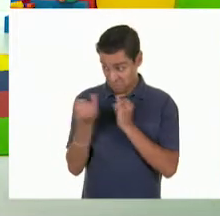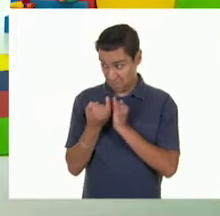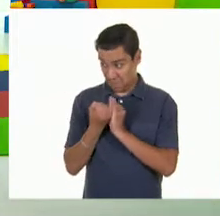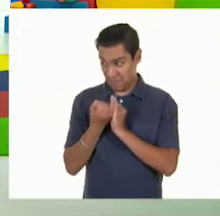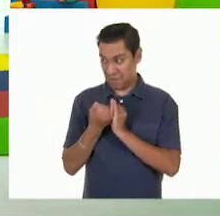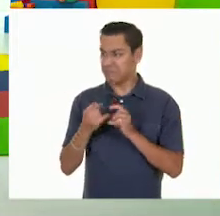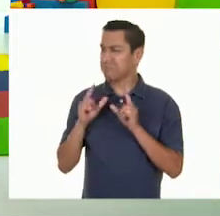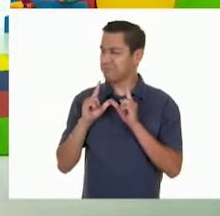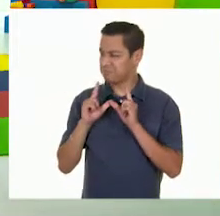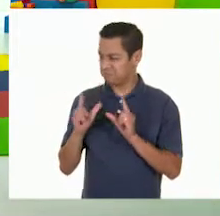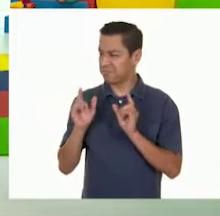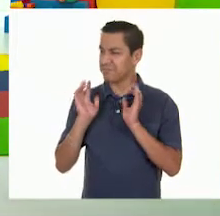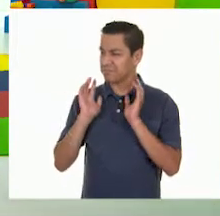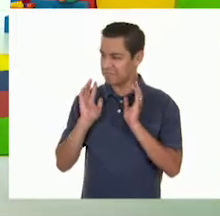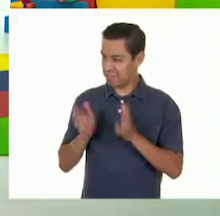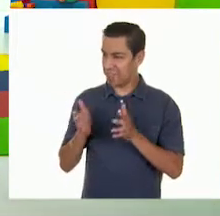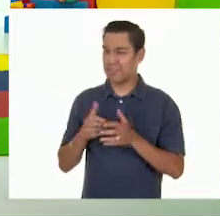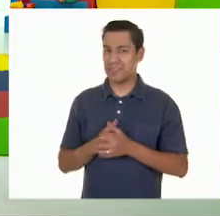listo